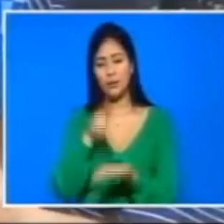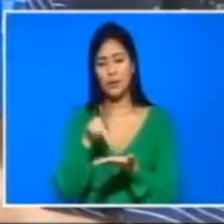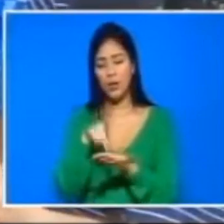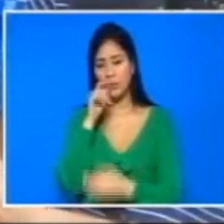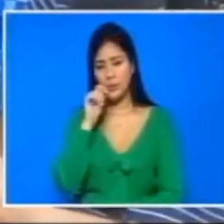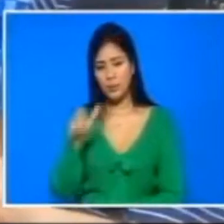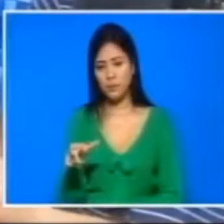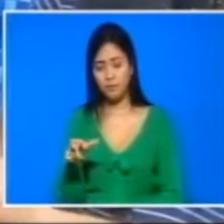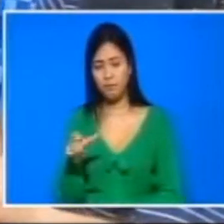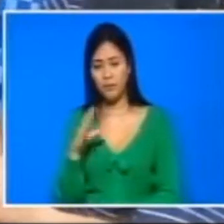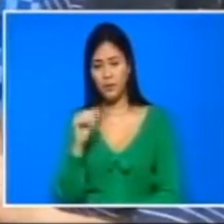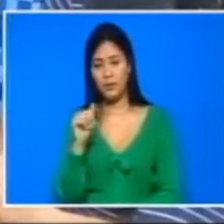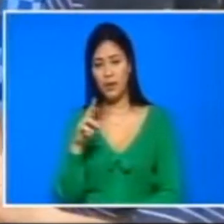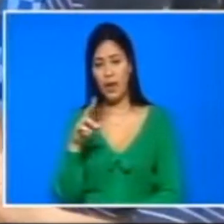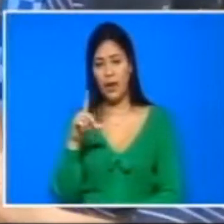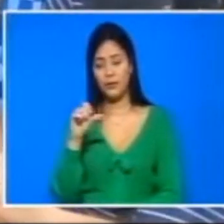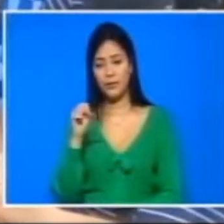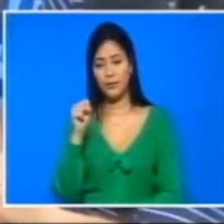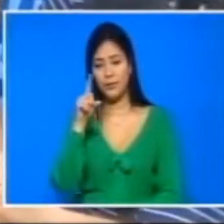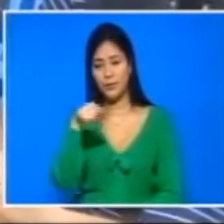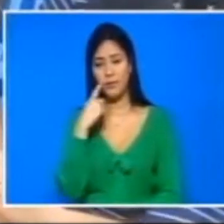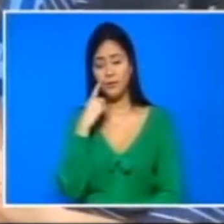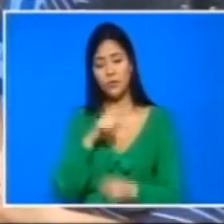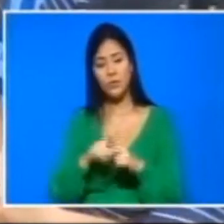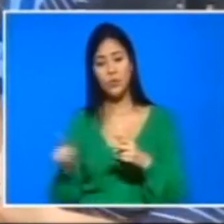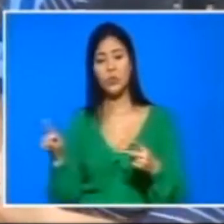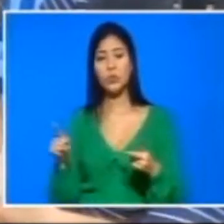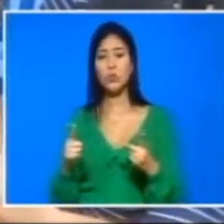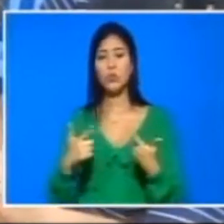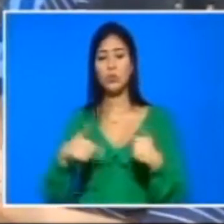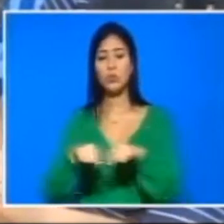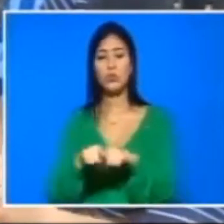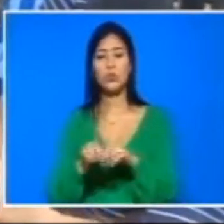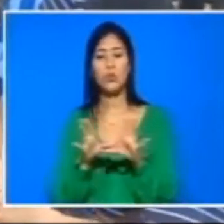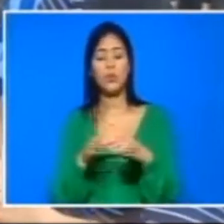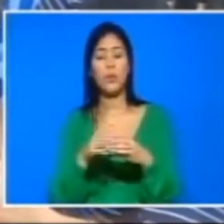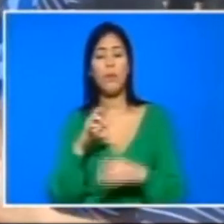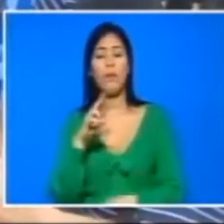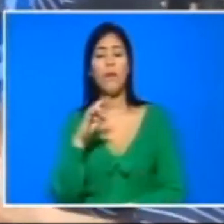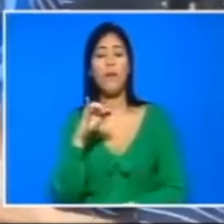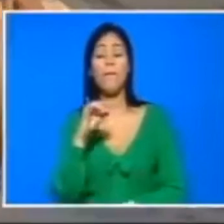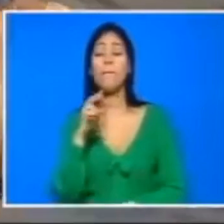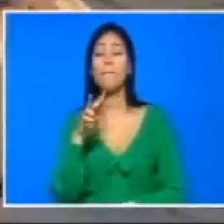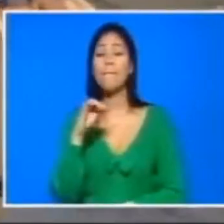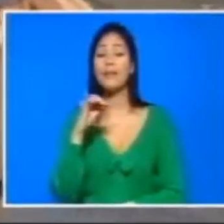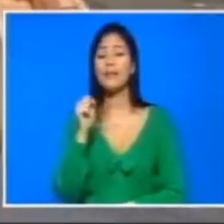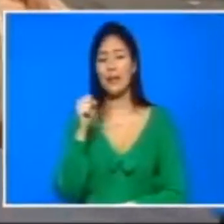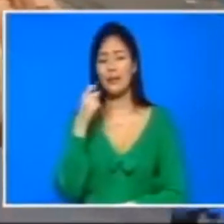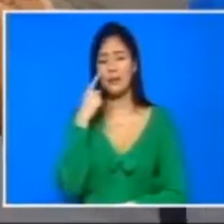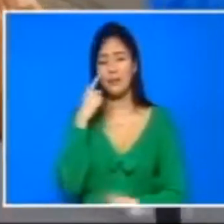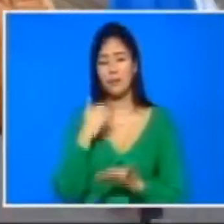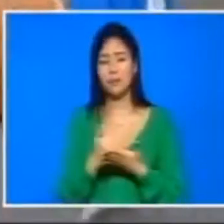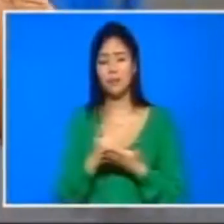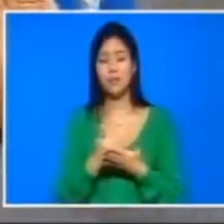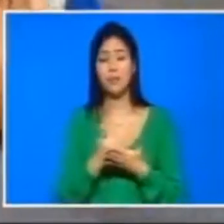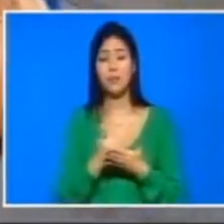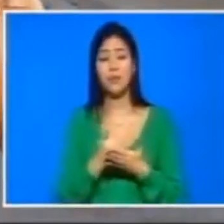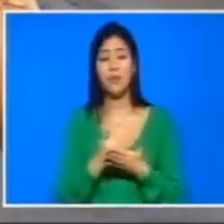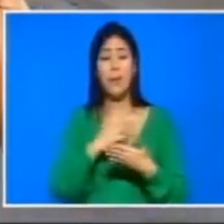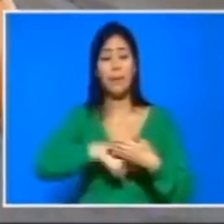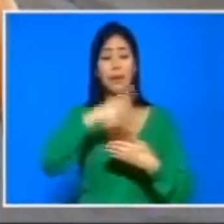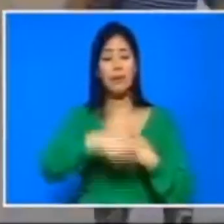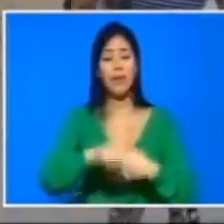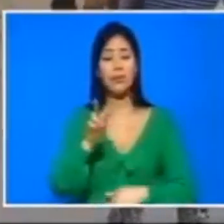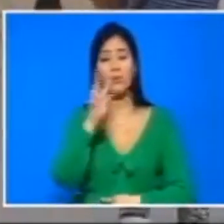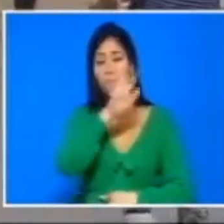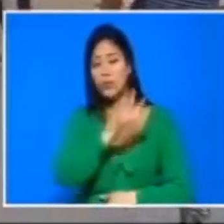López. También en Tinaco están las locainas del grupo Bisagra, en Tinaquillo. Se están organizando en toda Venezuela